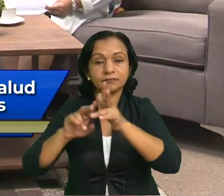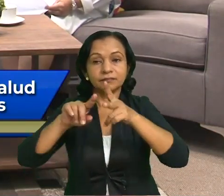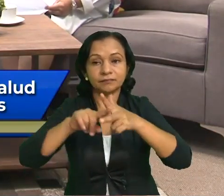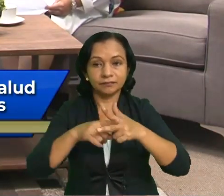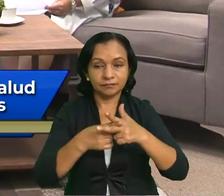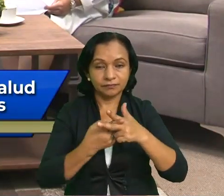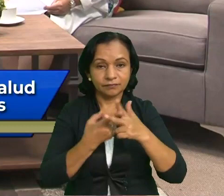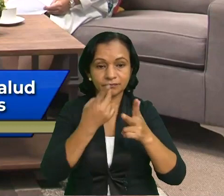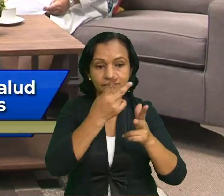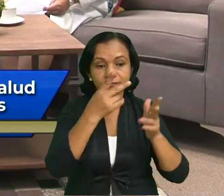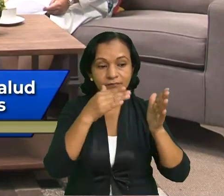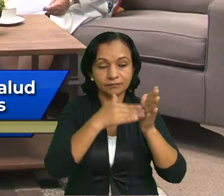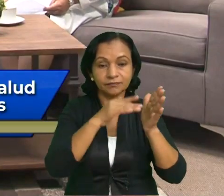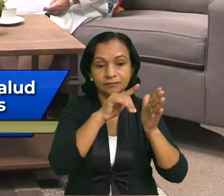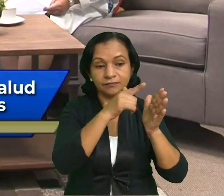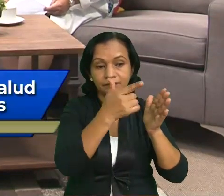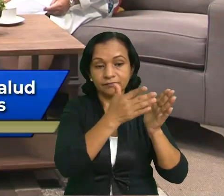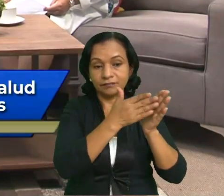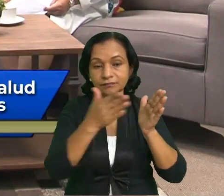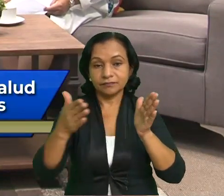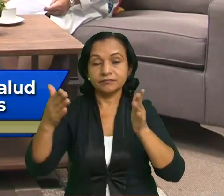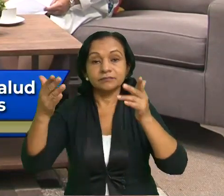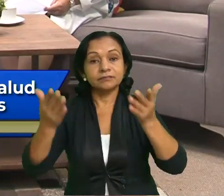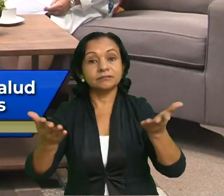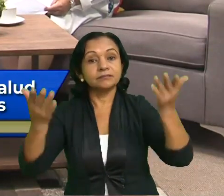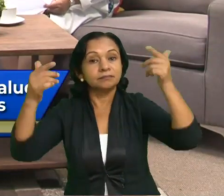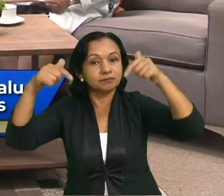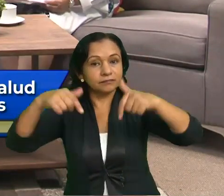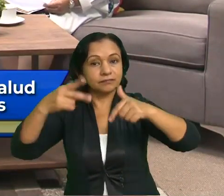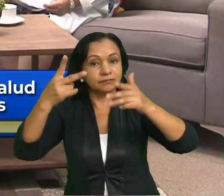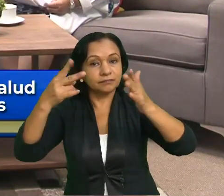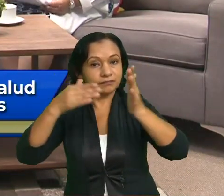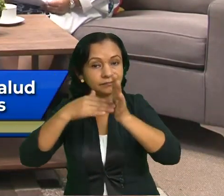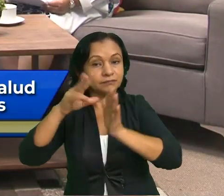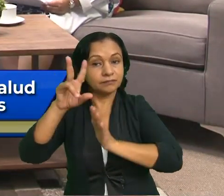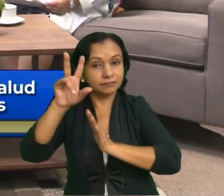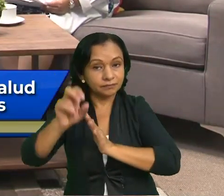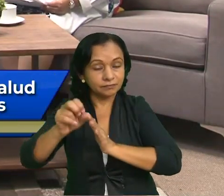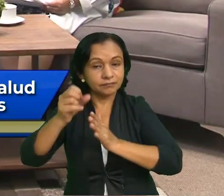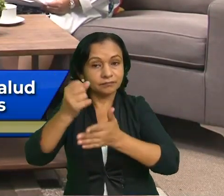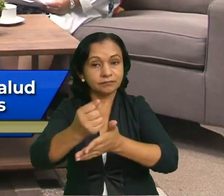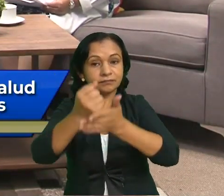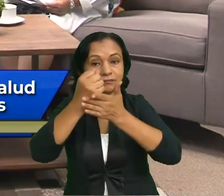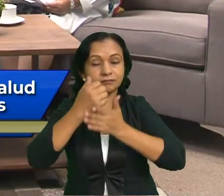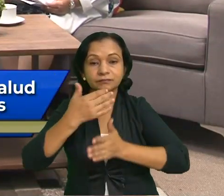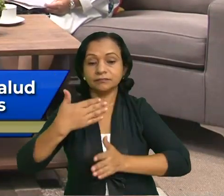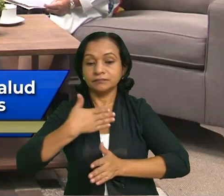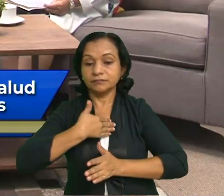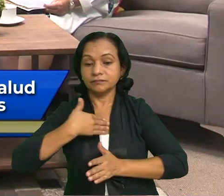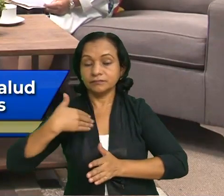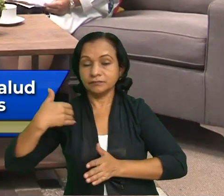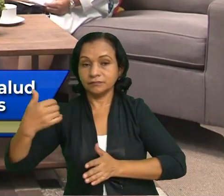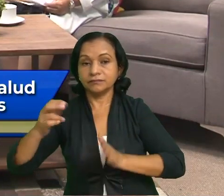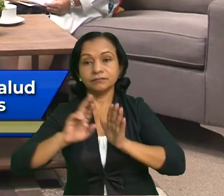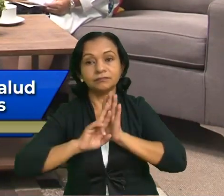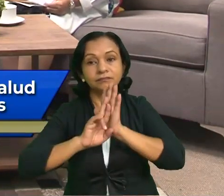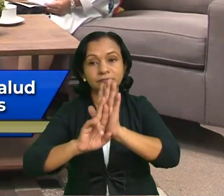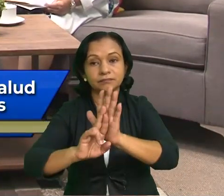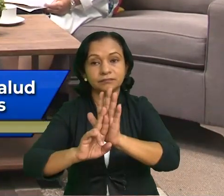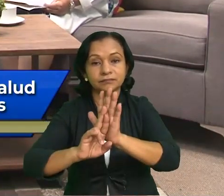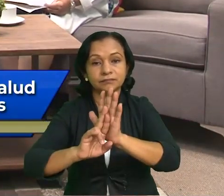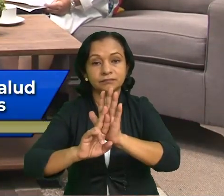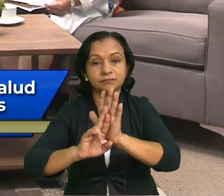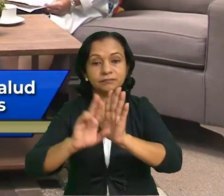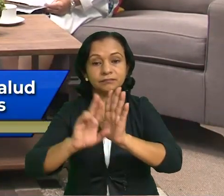en el 2007 hasta en este momento y eso permite no permitió dar una mejor condición de respuesta al